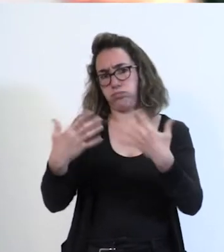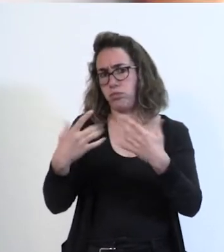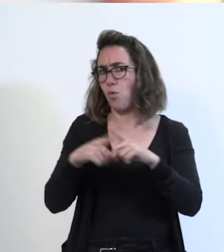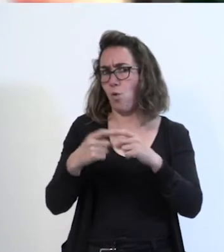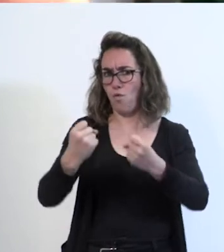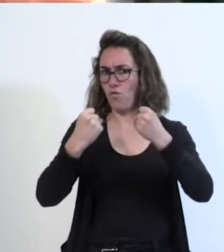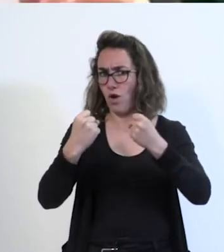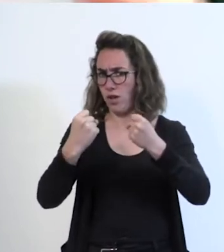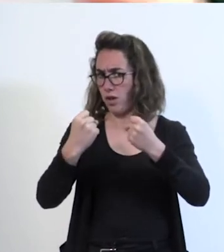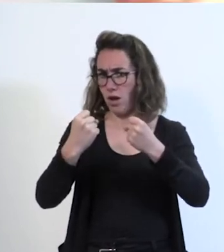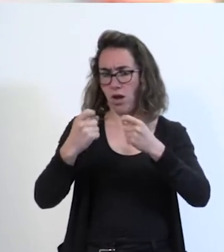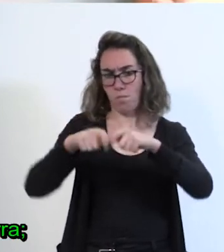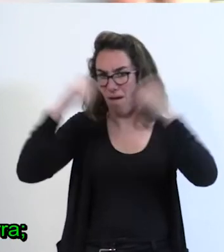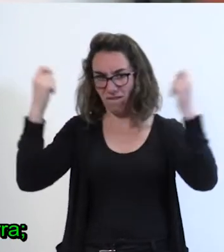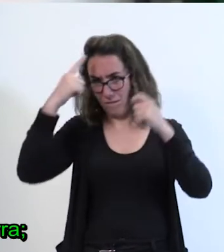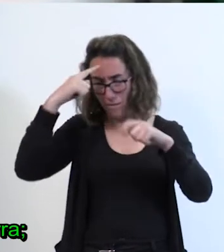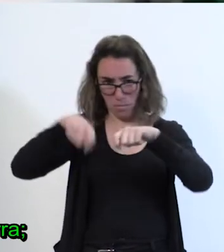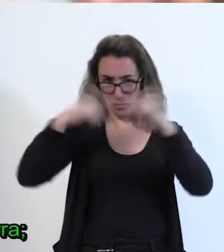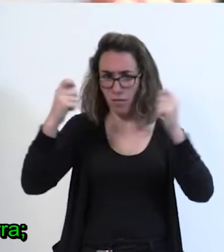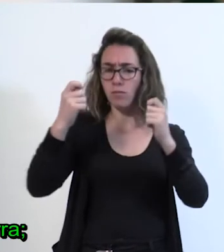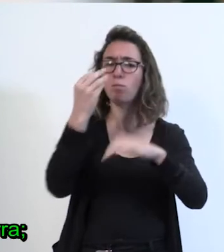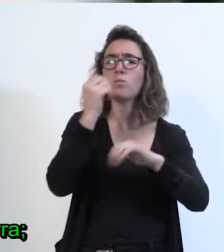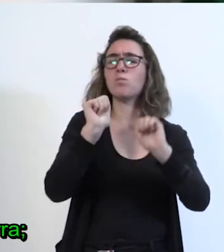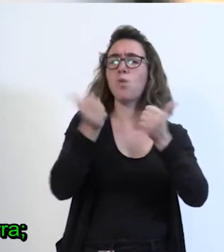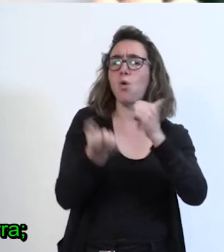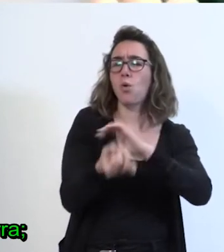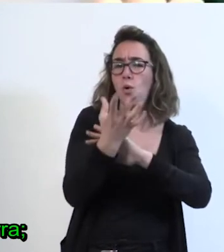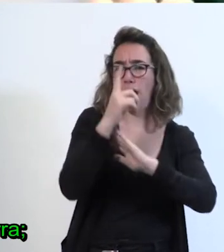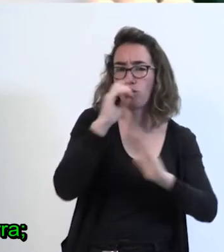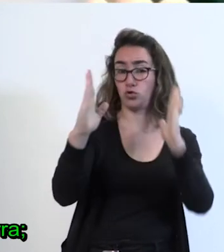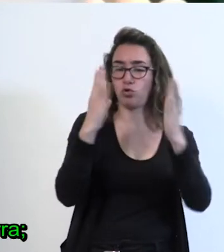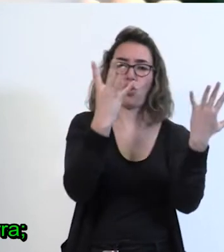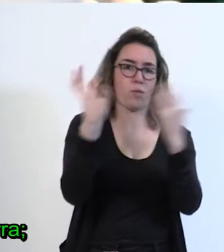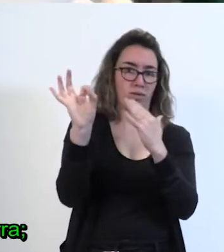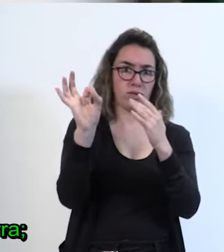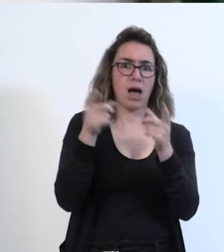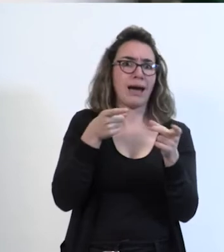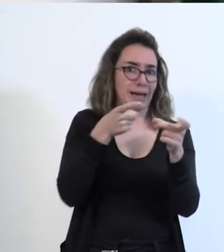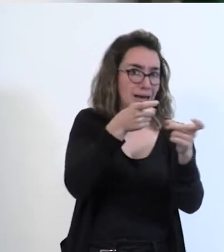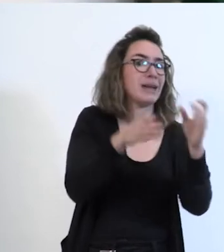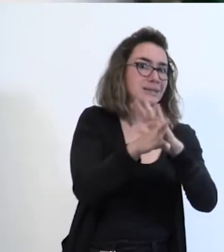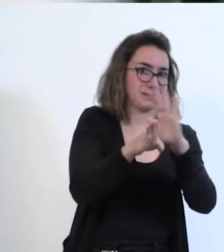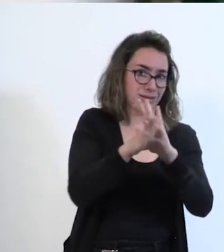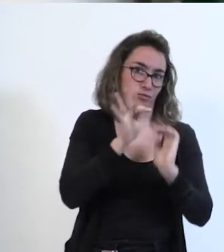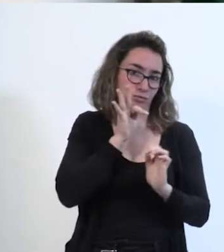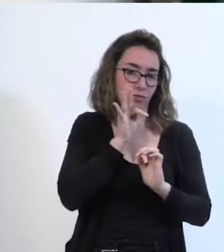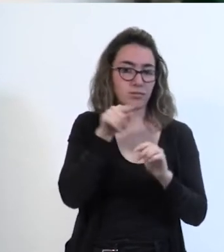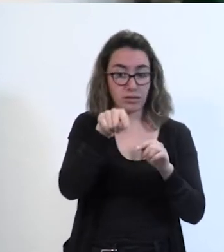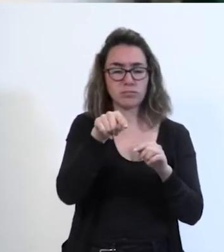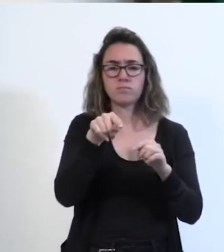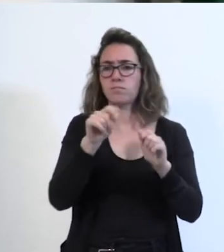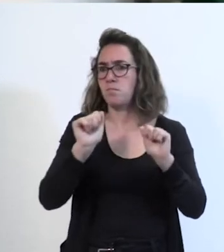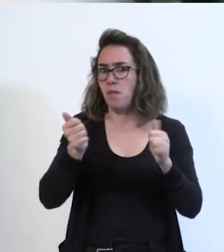muy rompedora de esquemas que nació en el año 90, todavía no había terminado la guerra, y puso en el